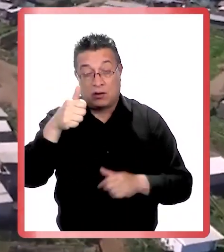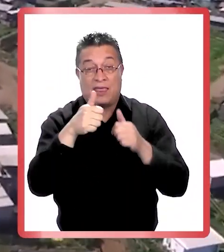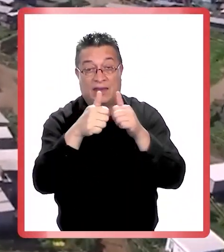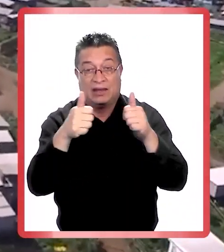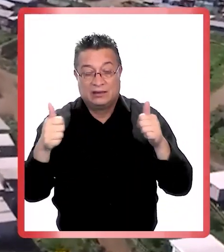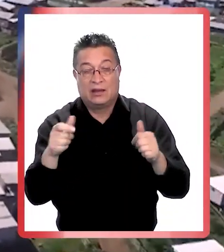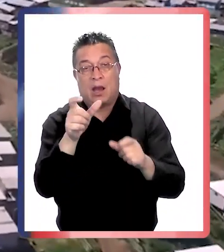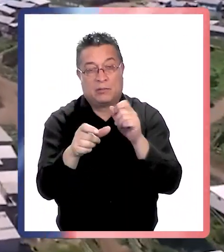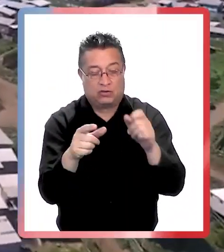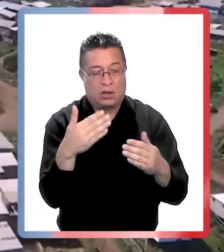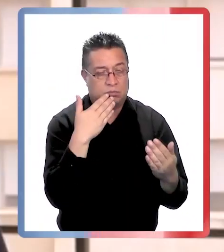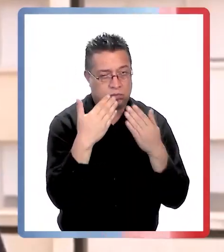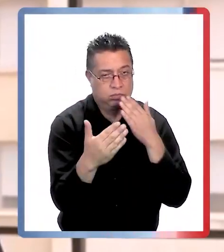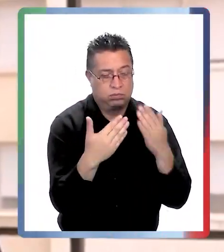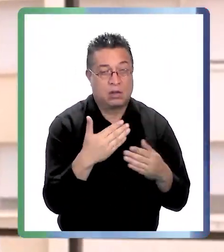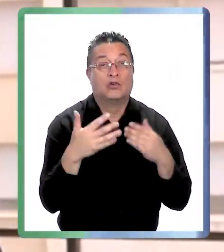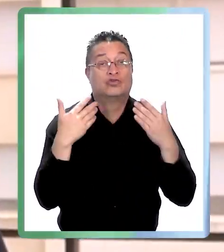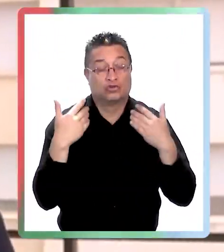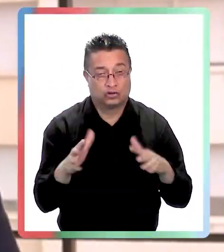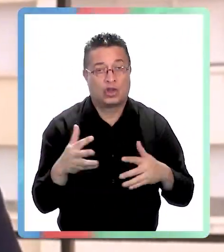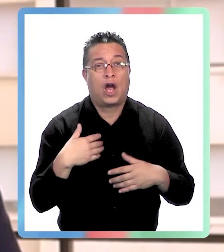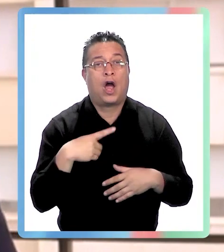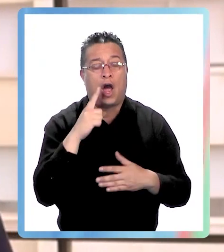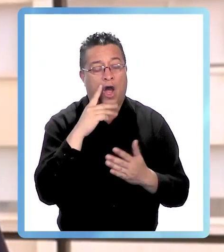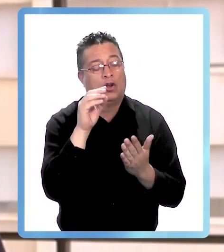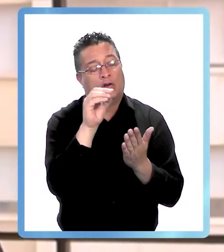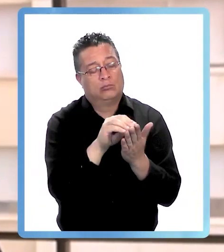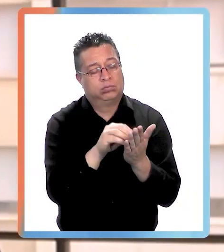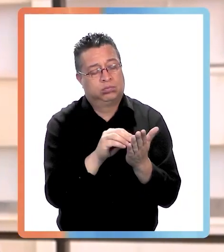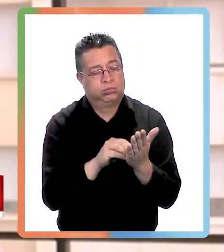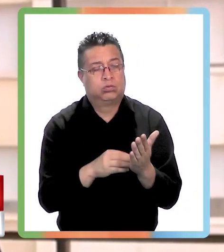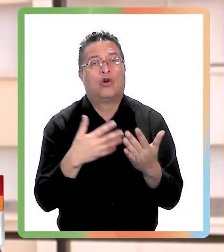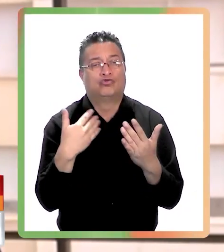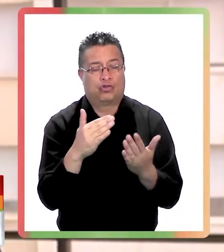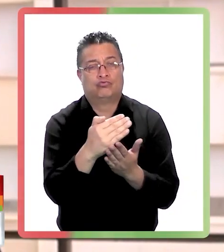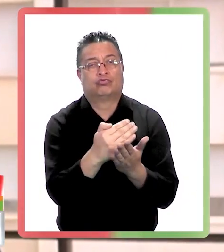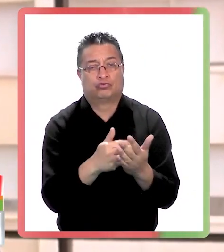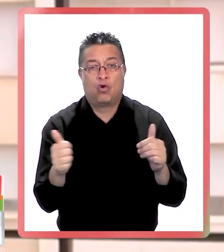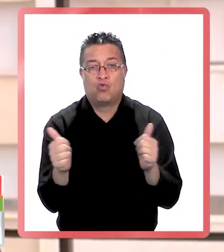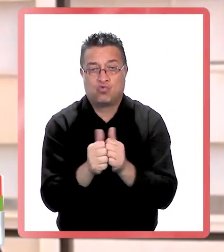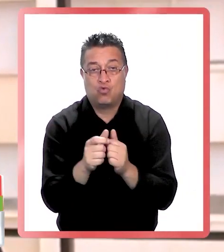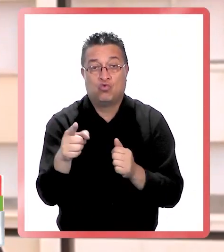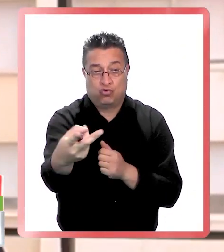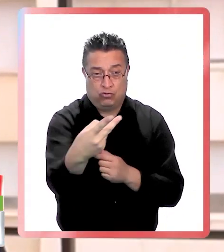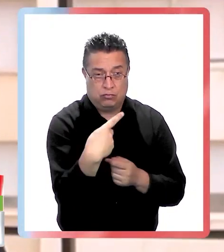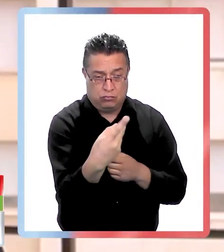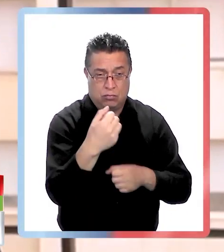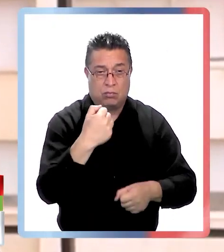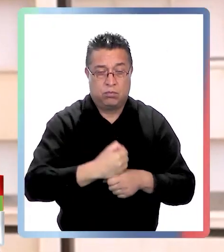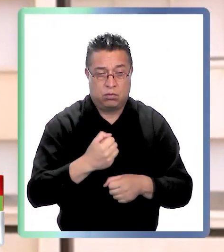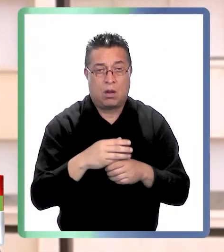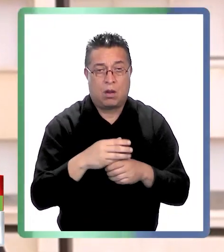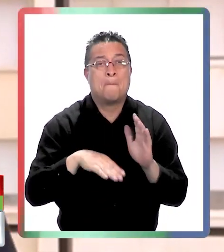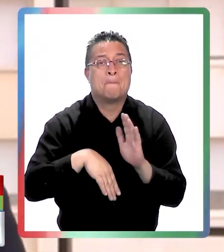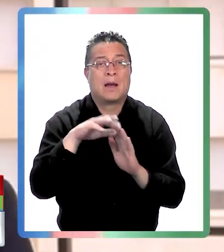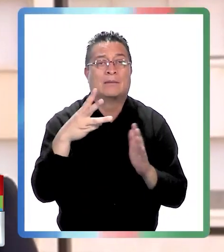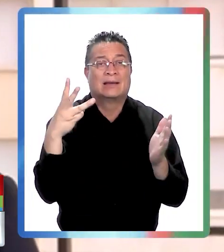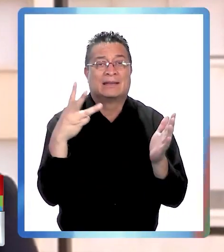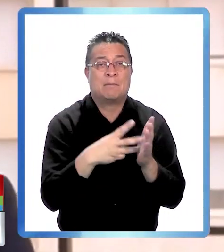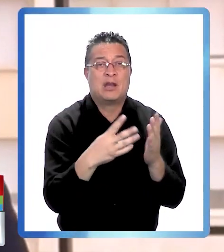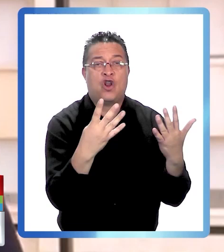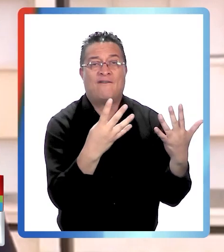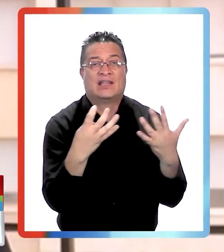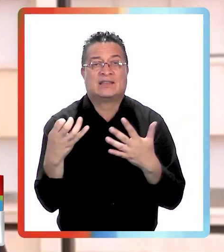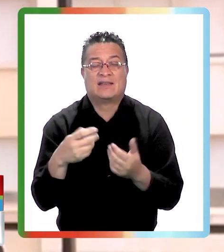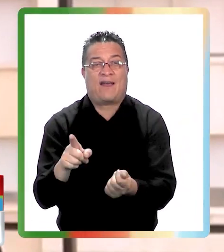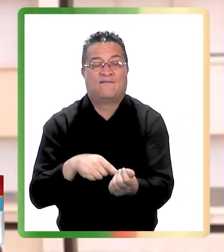los pobladores. En tal sentido, ya tenemos un catastro que hemos desarrollado en conjunto con ellos, que nos arroja más de